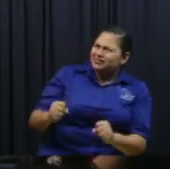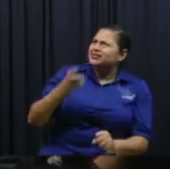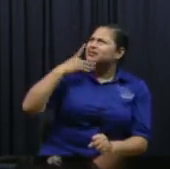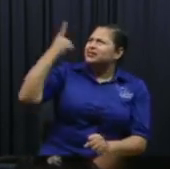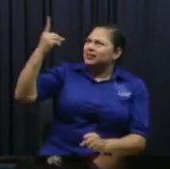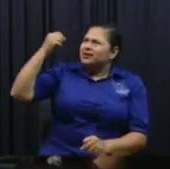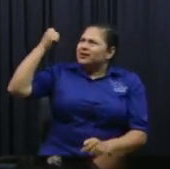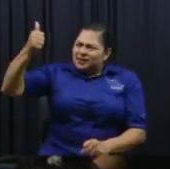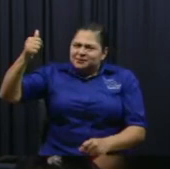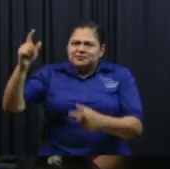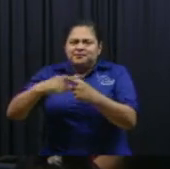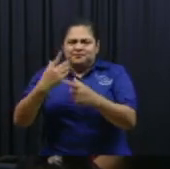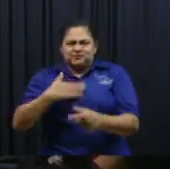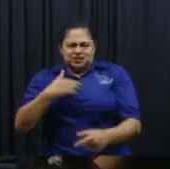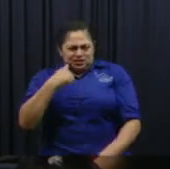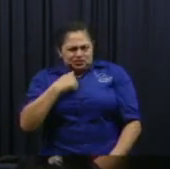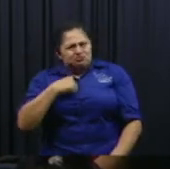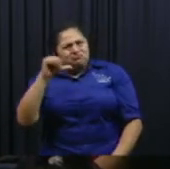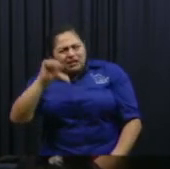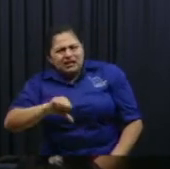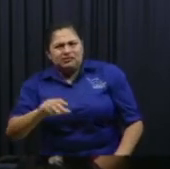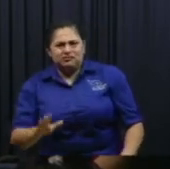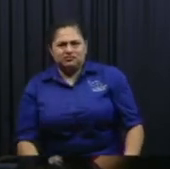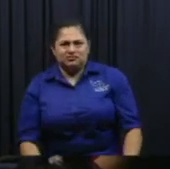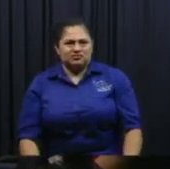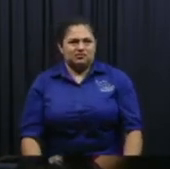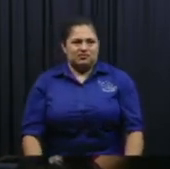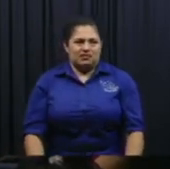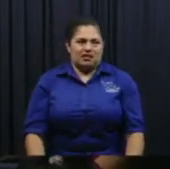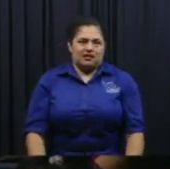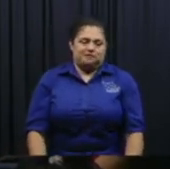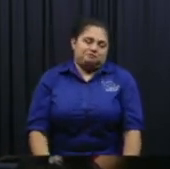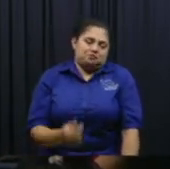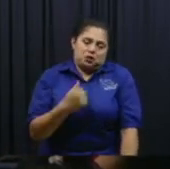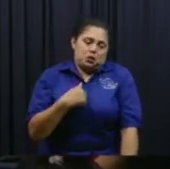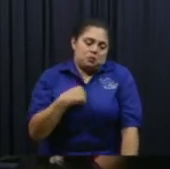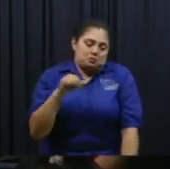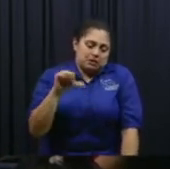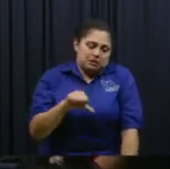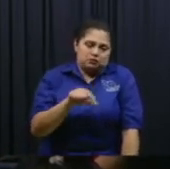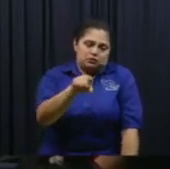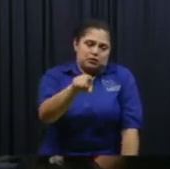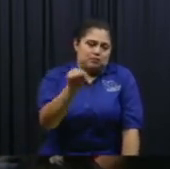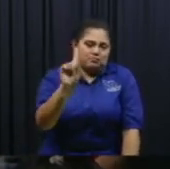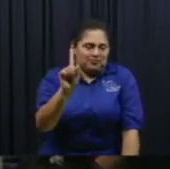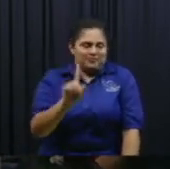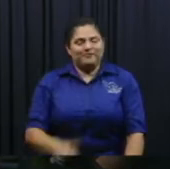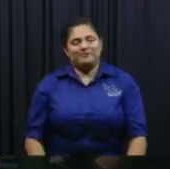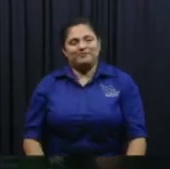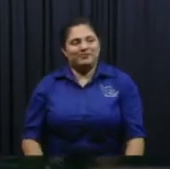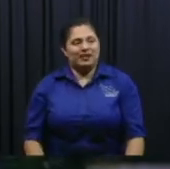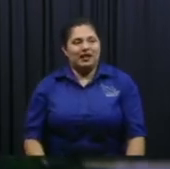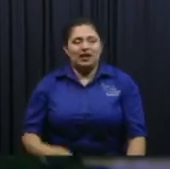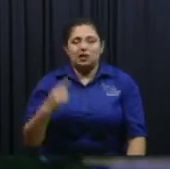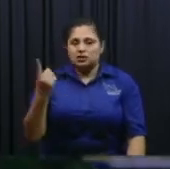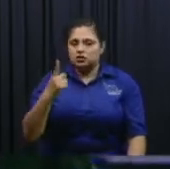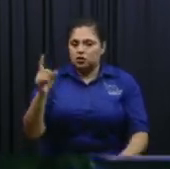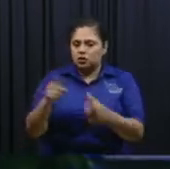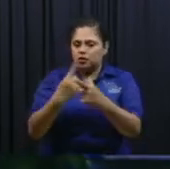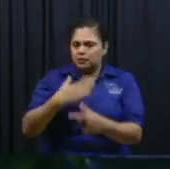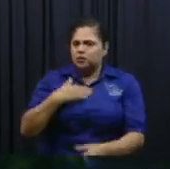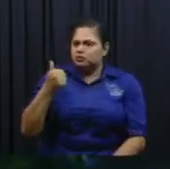tan bueno conmigo que soy tan malo y solo conmigo desde luego solo conmigo Bueno Dios